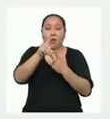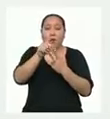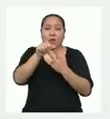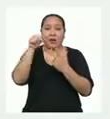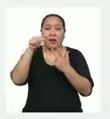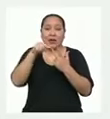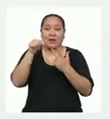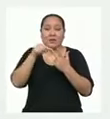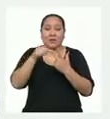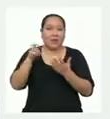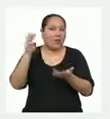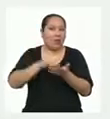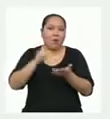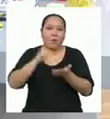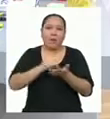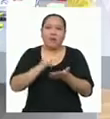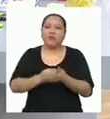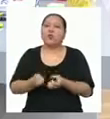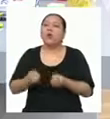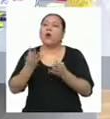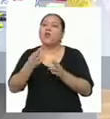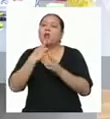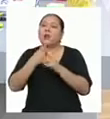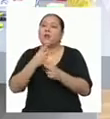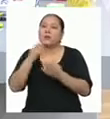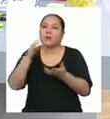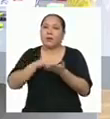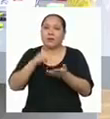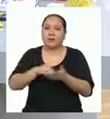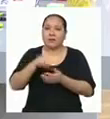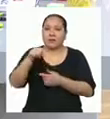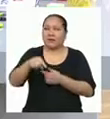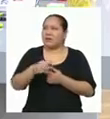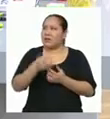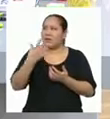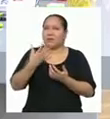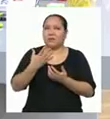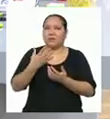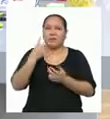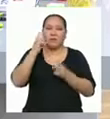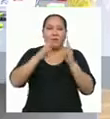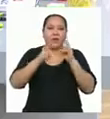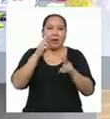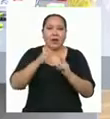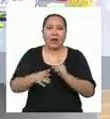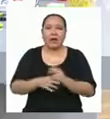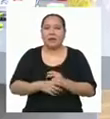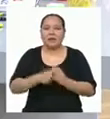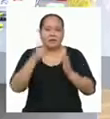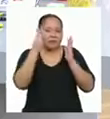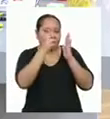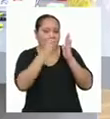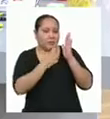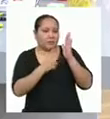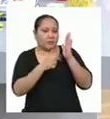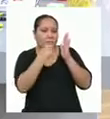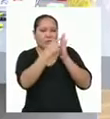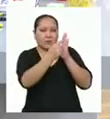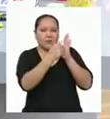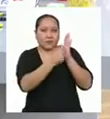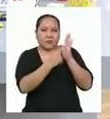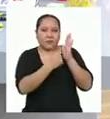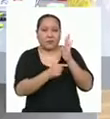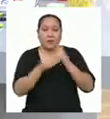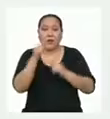valor muestral de mayor frecuencia absoluta. Y como se calcula en base a la frecuencia absoluta, podemos calcularla si tenemos variables cuantitativas